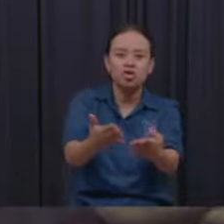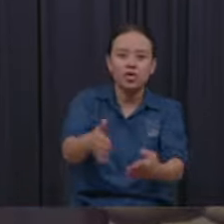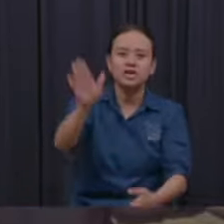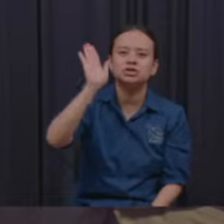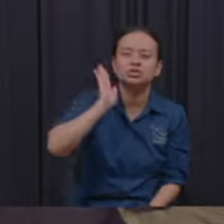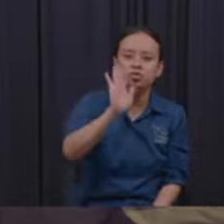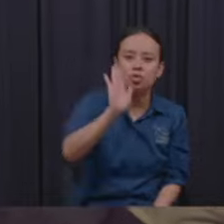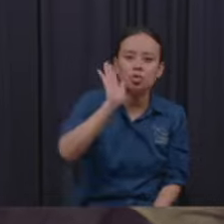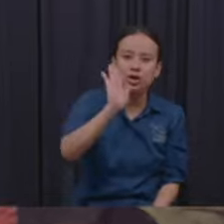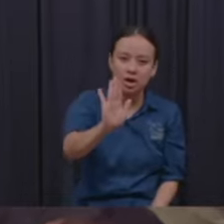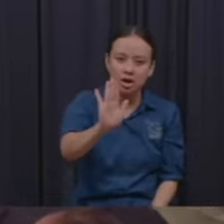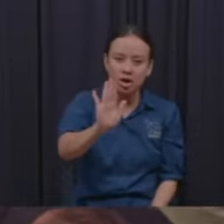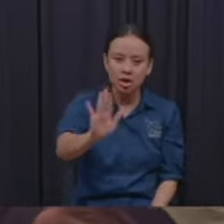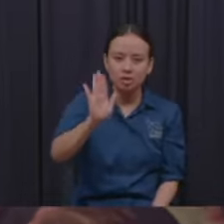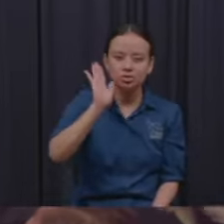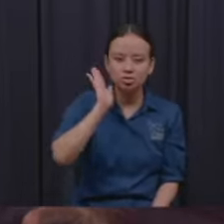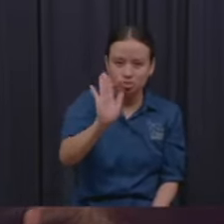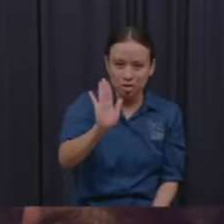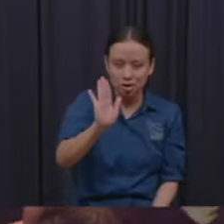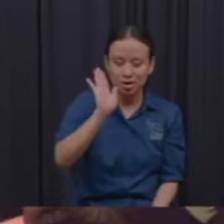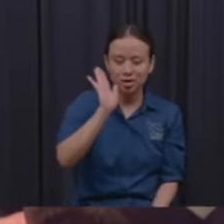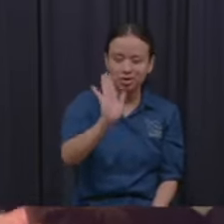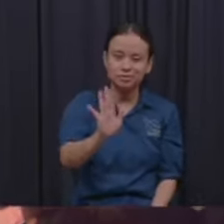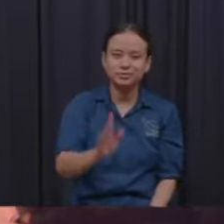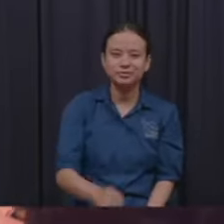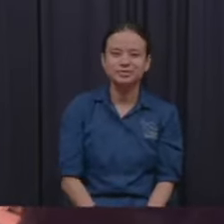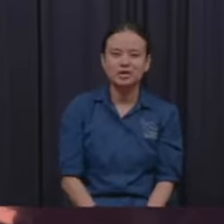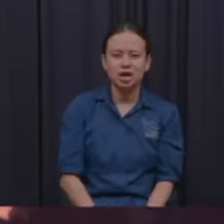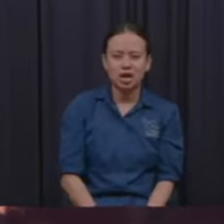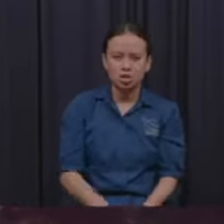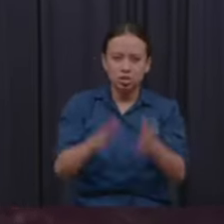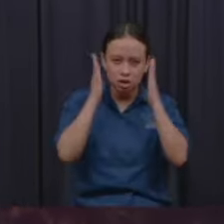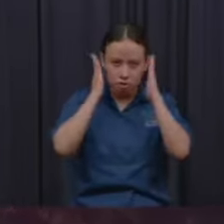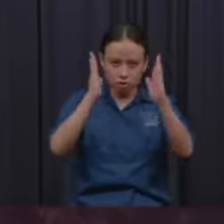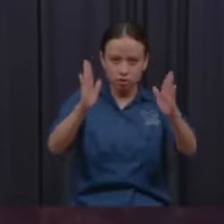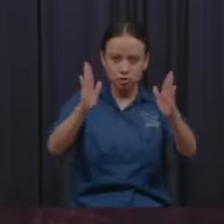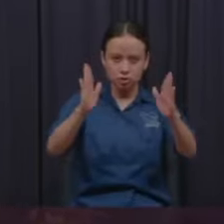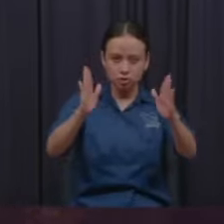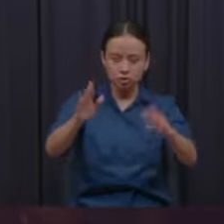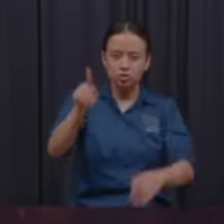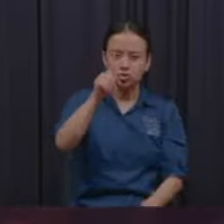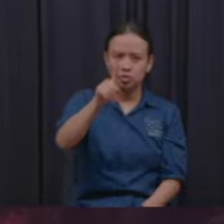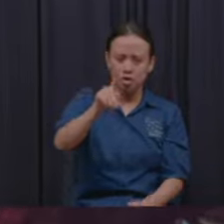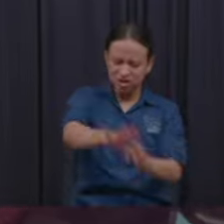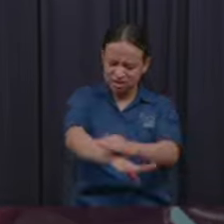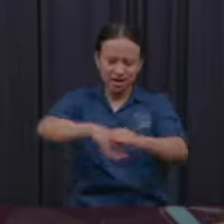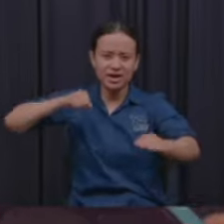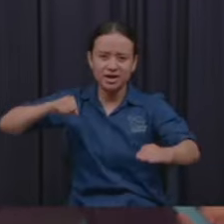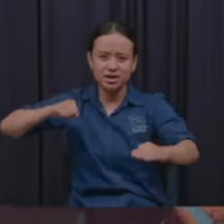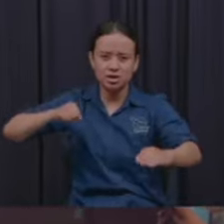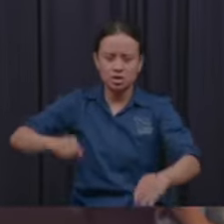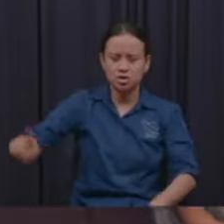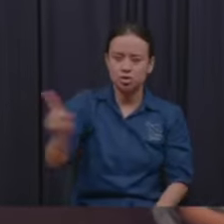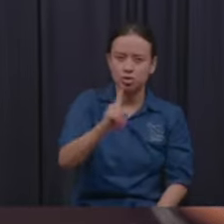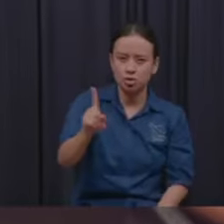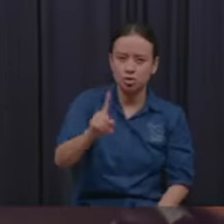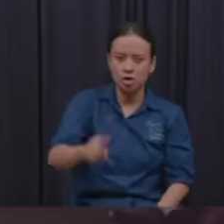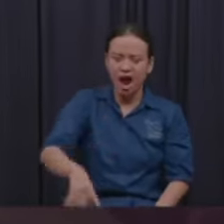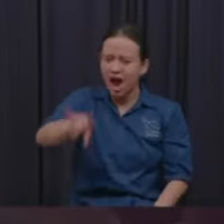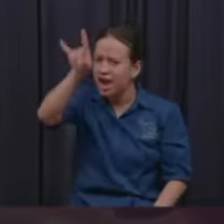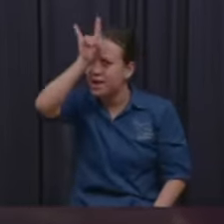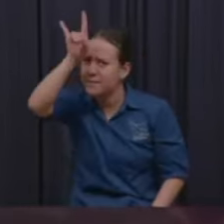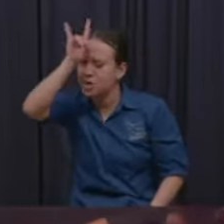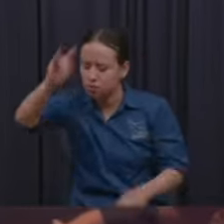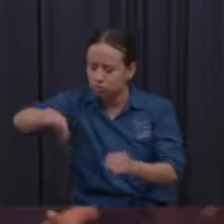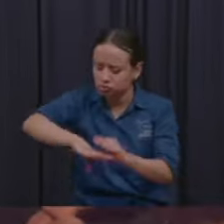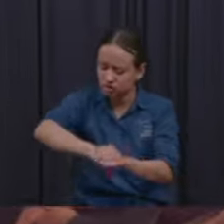Jesús. Es tuya. Óyeme bien, tú no te tienes que ir. Es el diablo el que se tiene